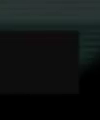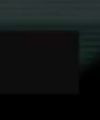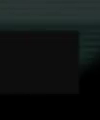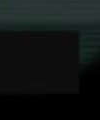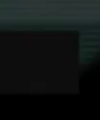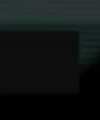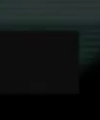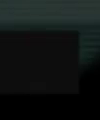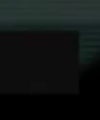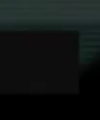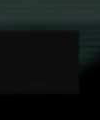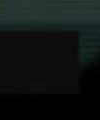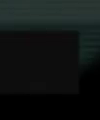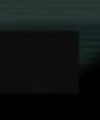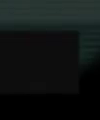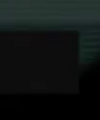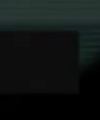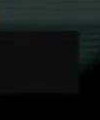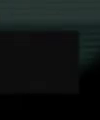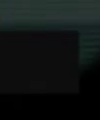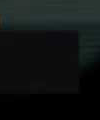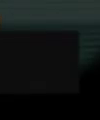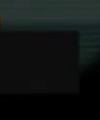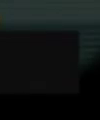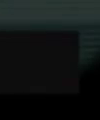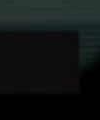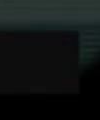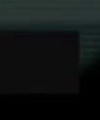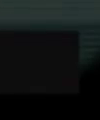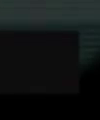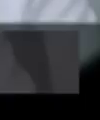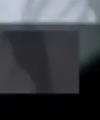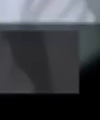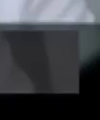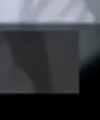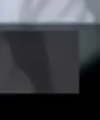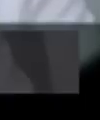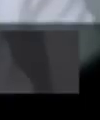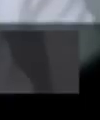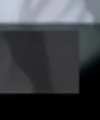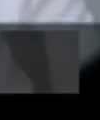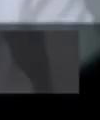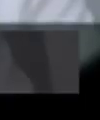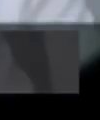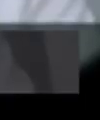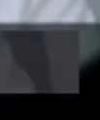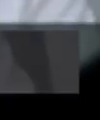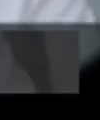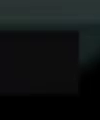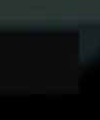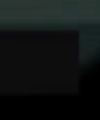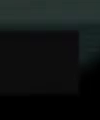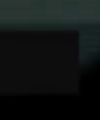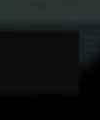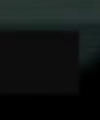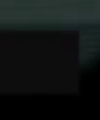el personal de Sucre y el personal de Grupo Lander. Grupo Lander ya